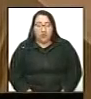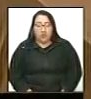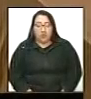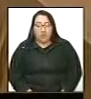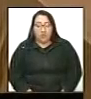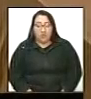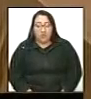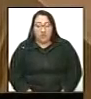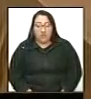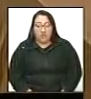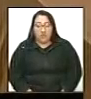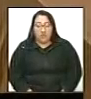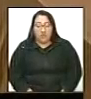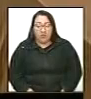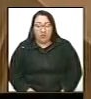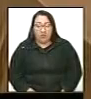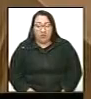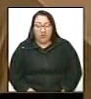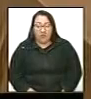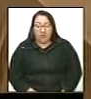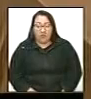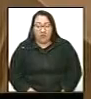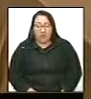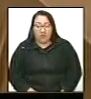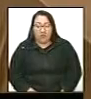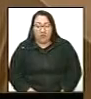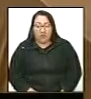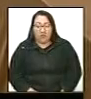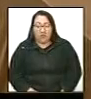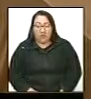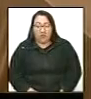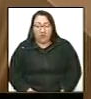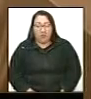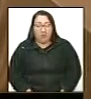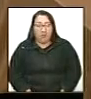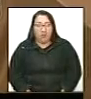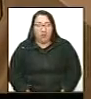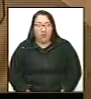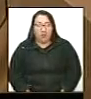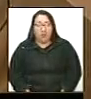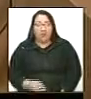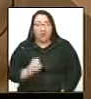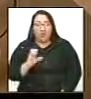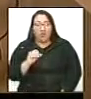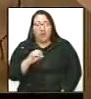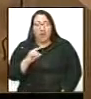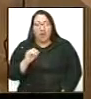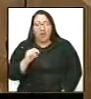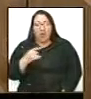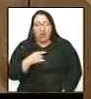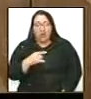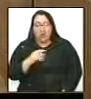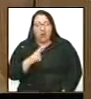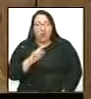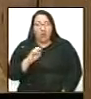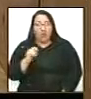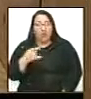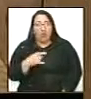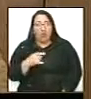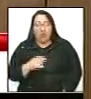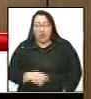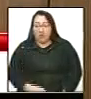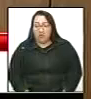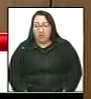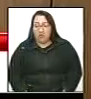Por la improcedencia. Los que estén a favor, congresista Horacio Pacori. En contra. Congresista Gilbert Violeta. En contra. En contra.